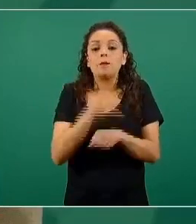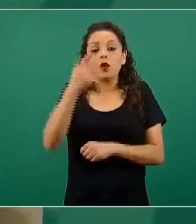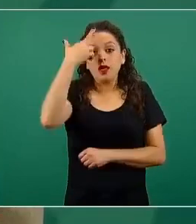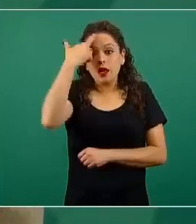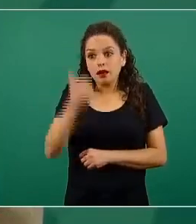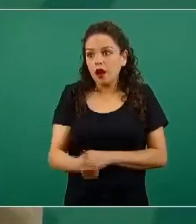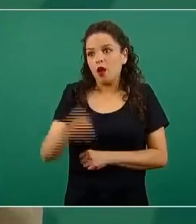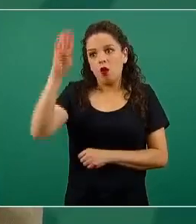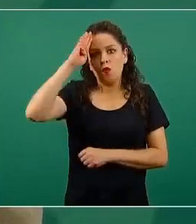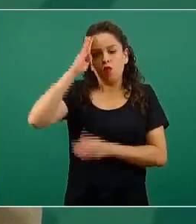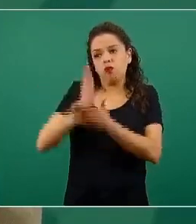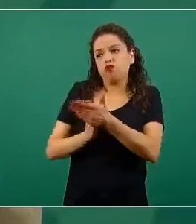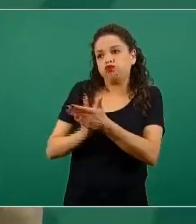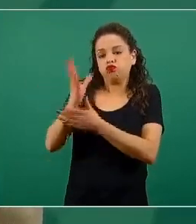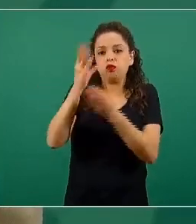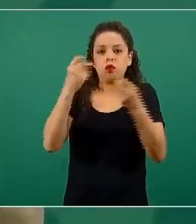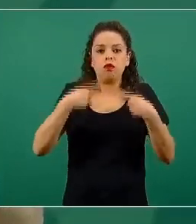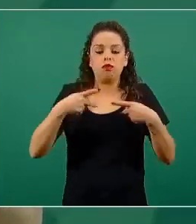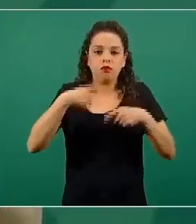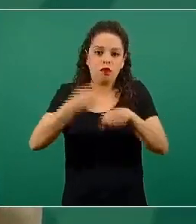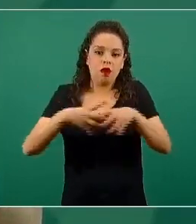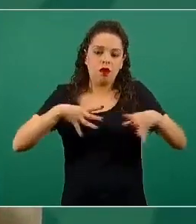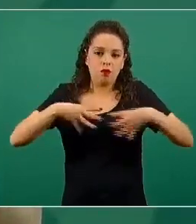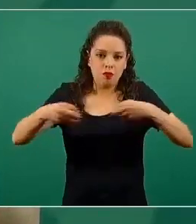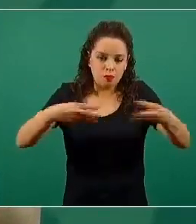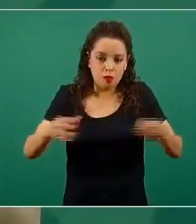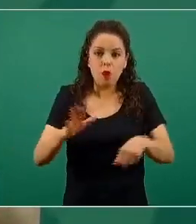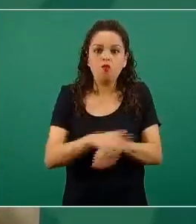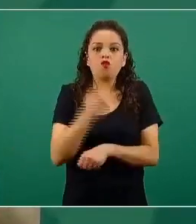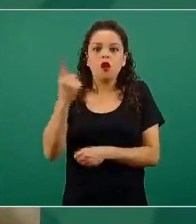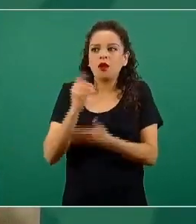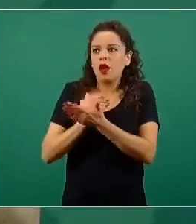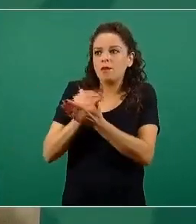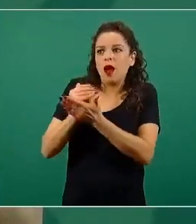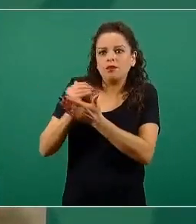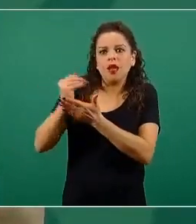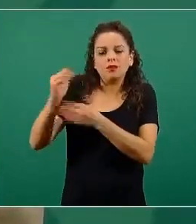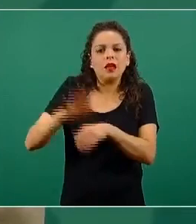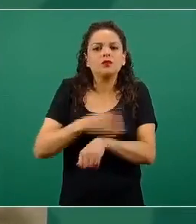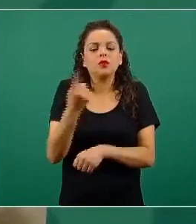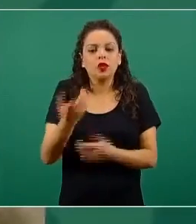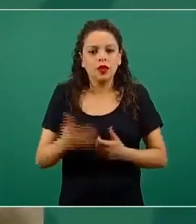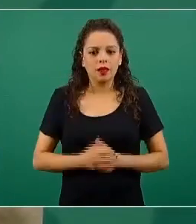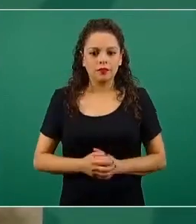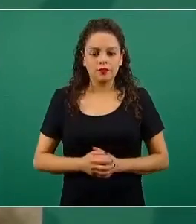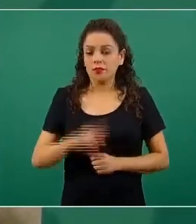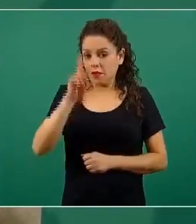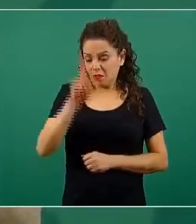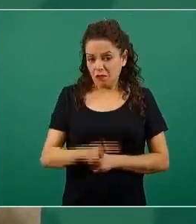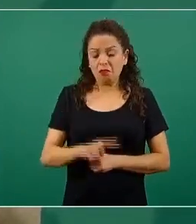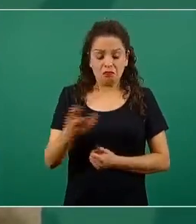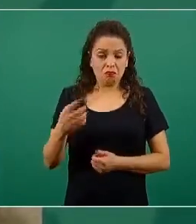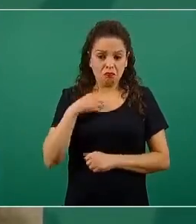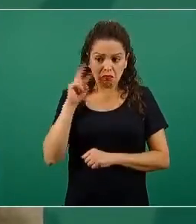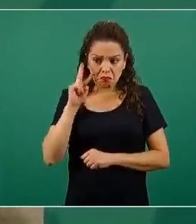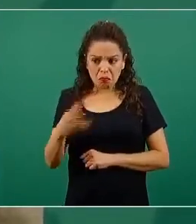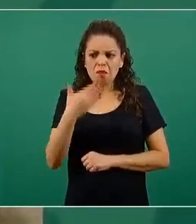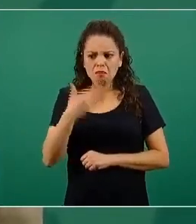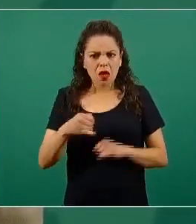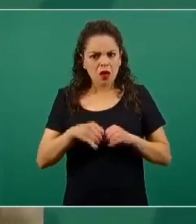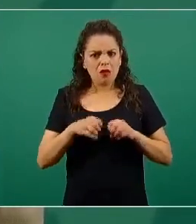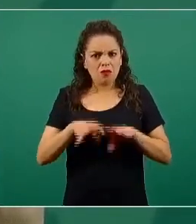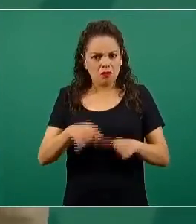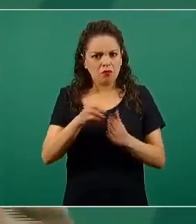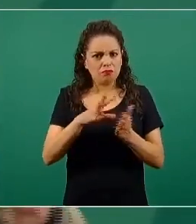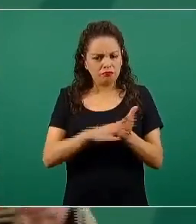¿por qué aumentan los casos? Y creo que el reporte de INEGI, se me hizo muy bueno. Ayer también tuvimos